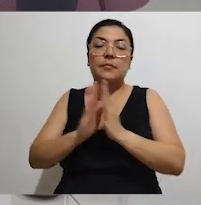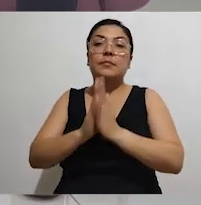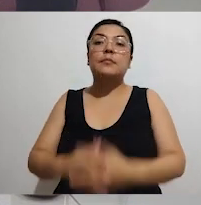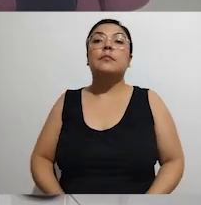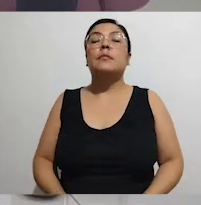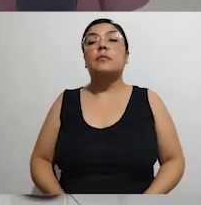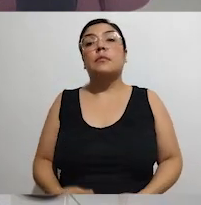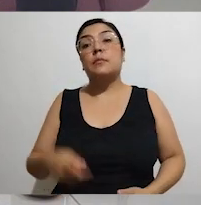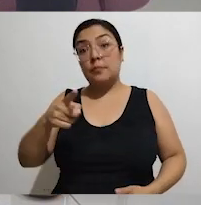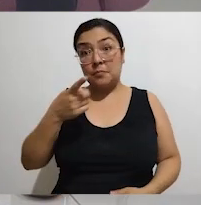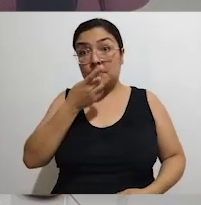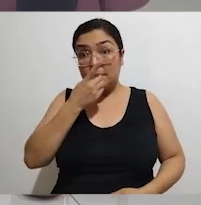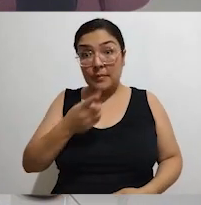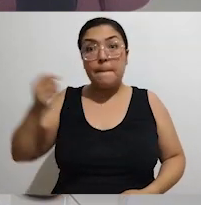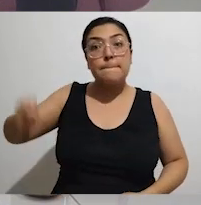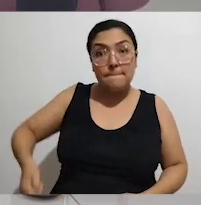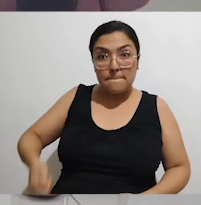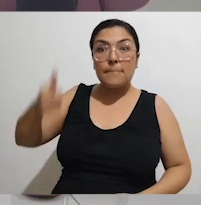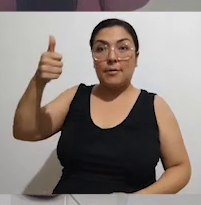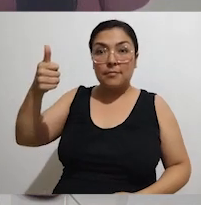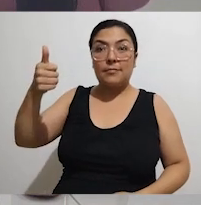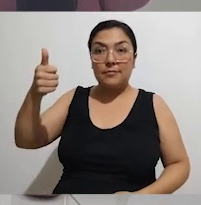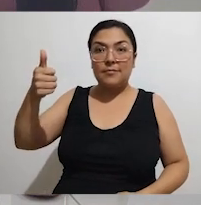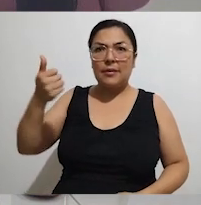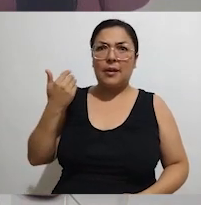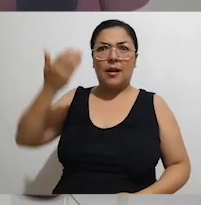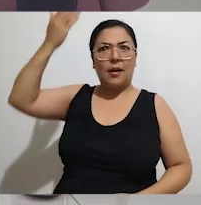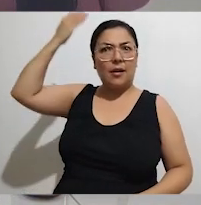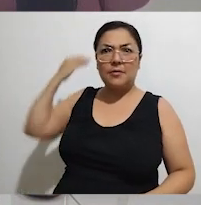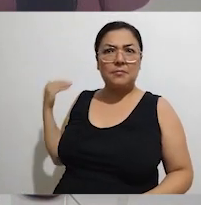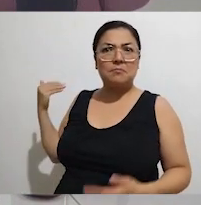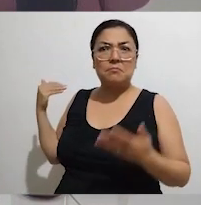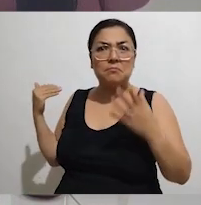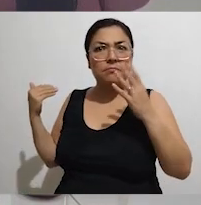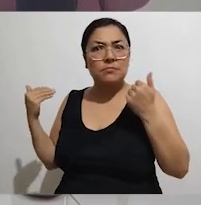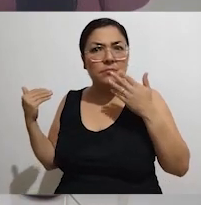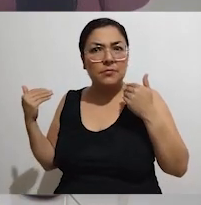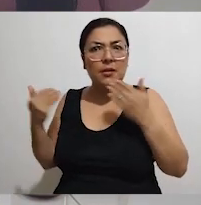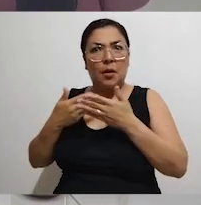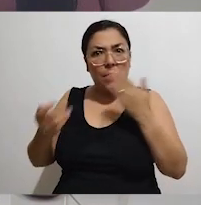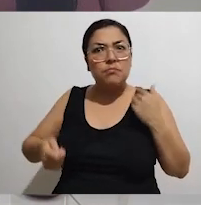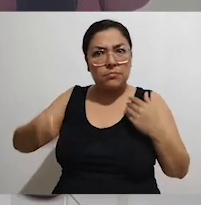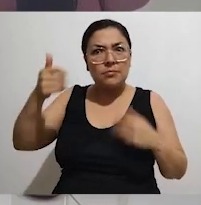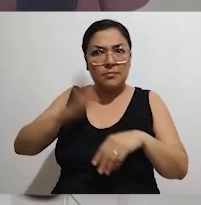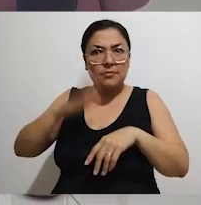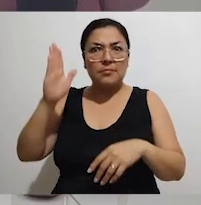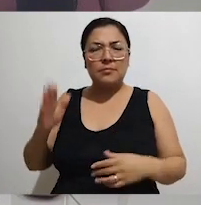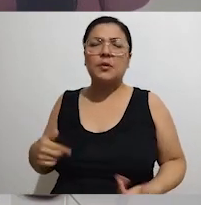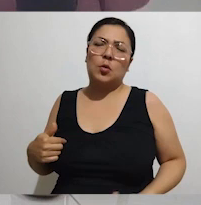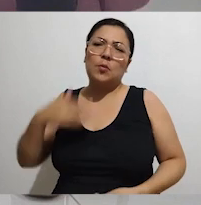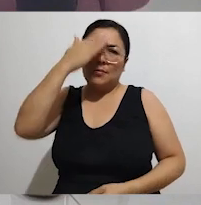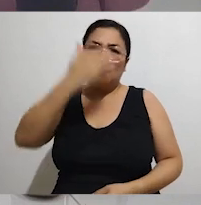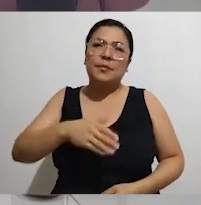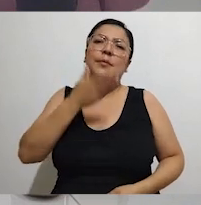ahorita usted que es histórico el número de solicitudes que se recibieron. Habitualmente sabemos que es un poquito